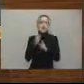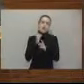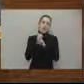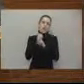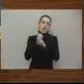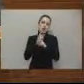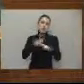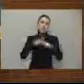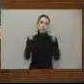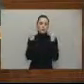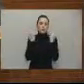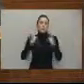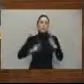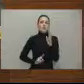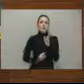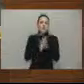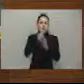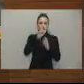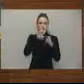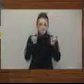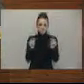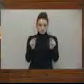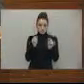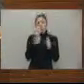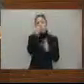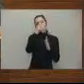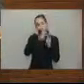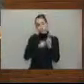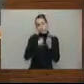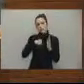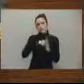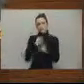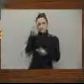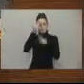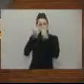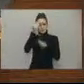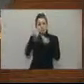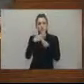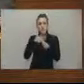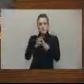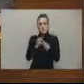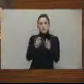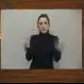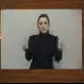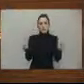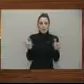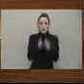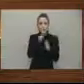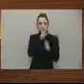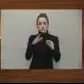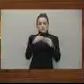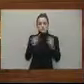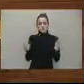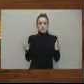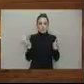público en nuestra comunidad. 2 medidas que creemos que pueden detener esta sangría de usuarios que viene experimentando de forma